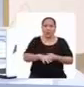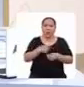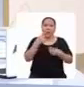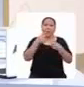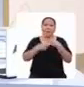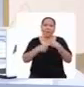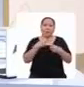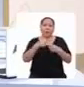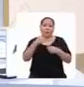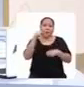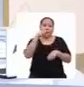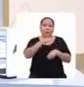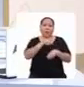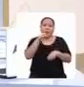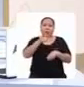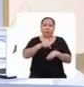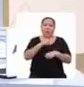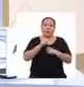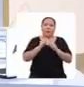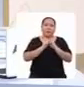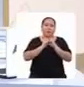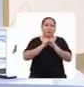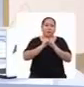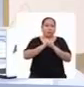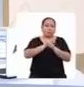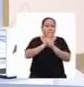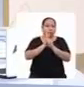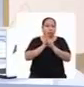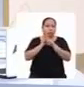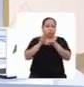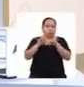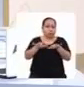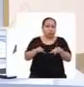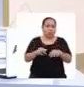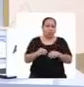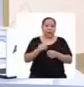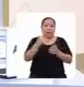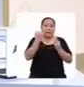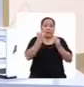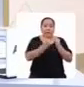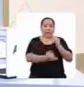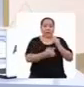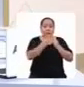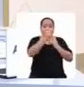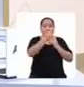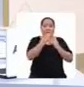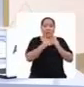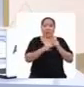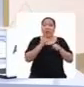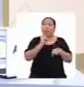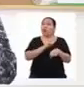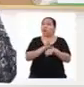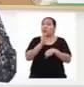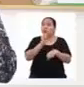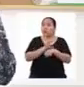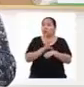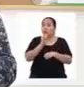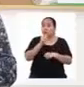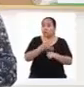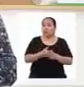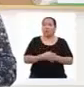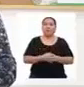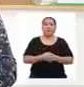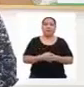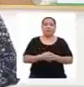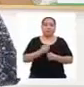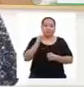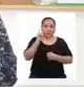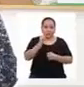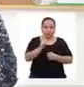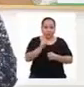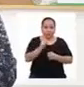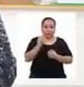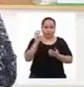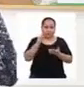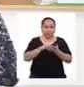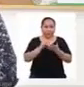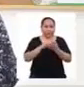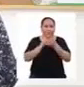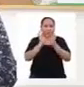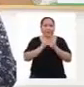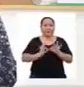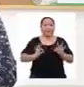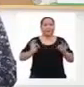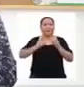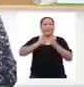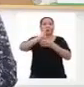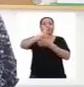pandemia y se concluye con los consejos para atravesar de mejor manera este momento. Una de las principales características